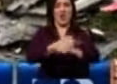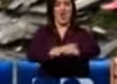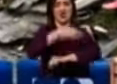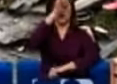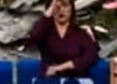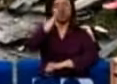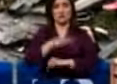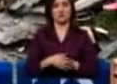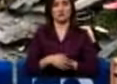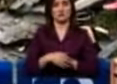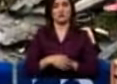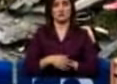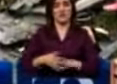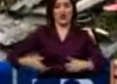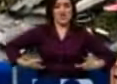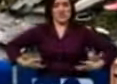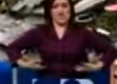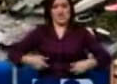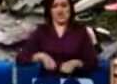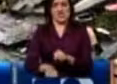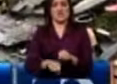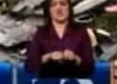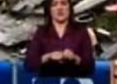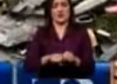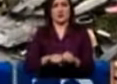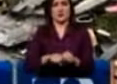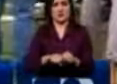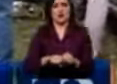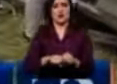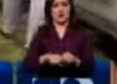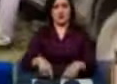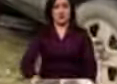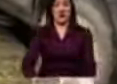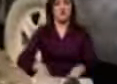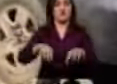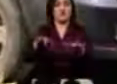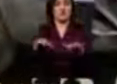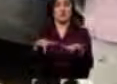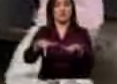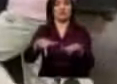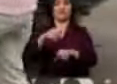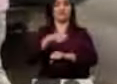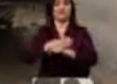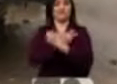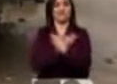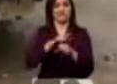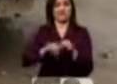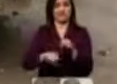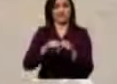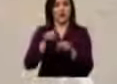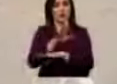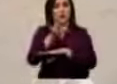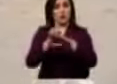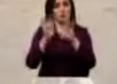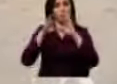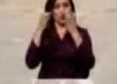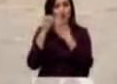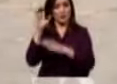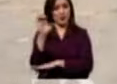casa asistencial con fracturas tanto de las costillas como de las extremidades. El director del COE Metropolitano de Quito recomienda manejar